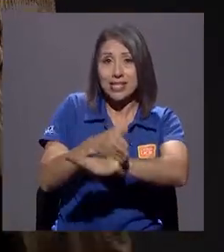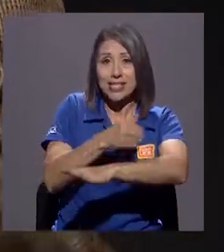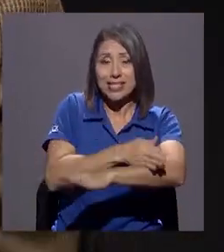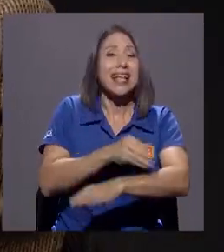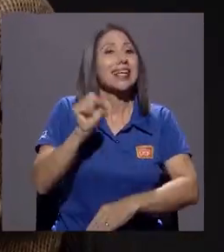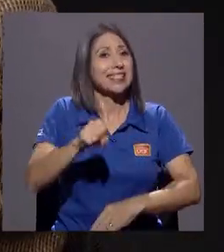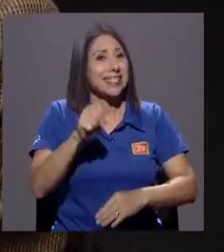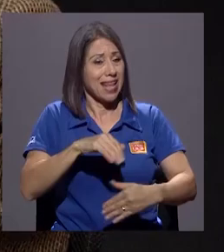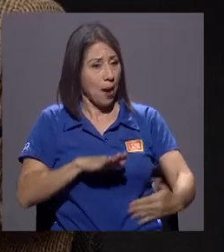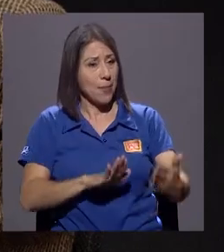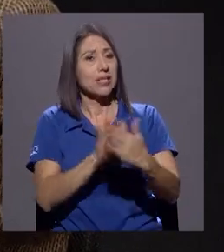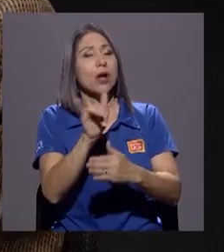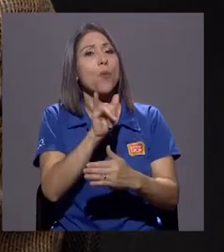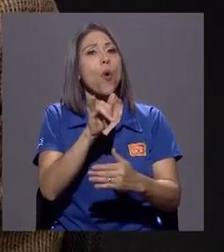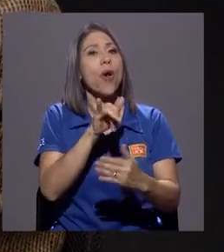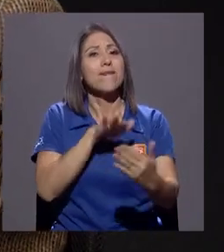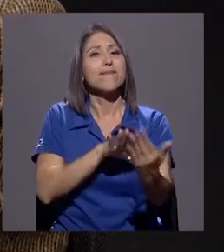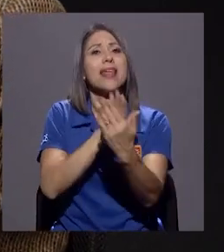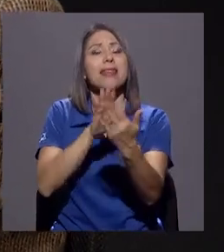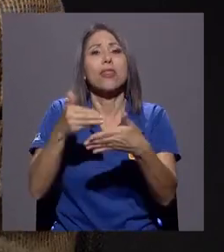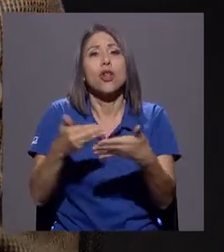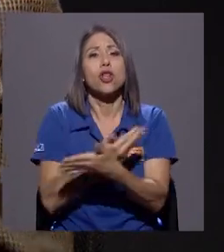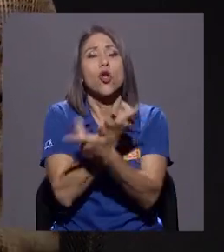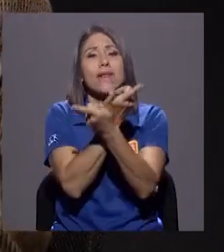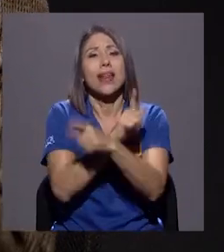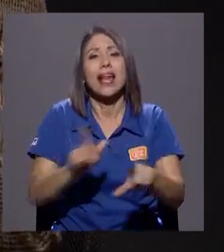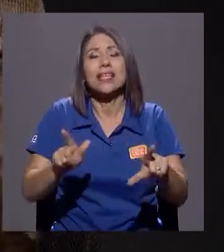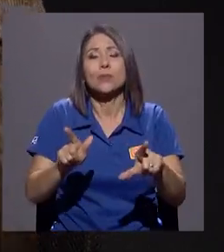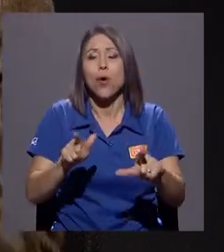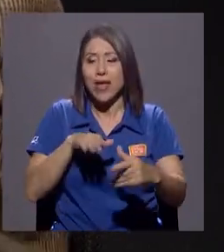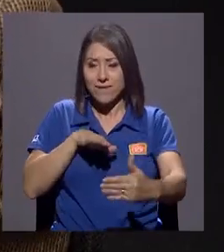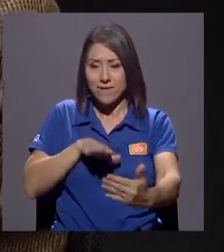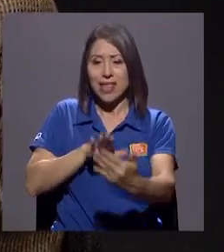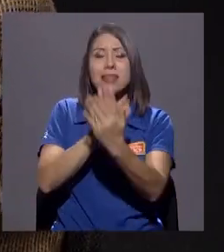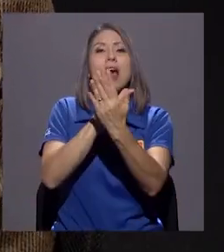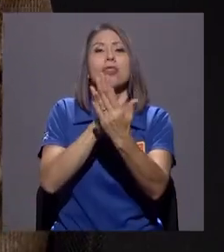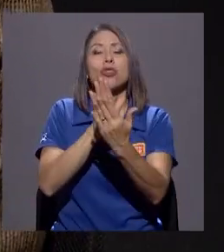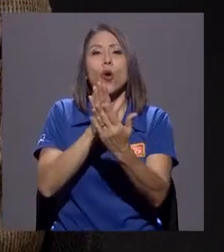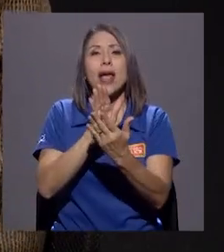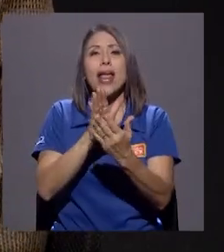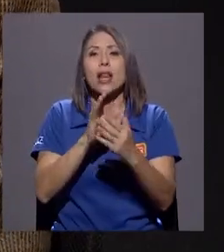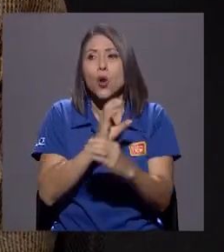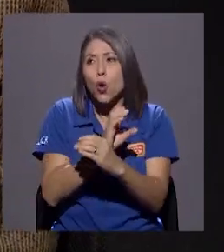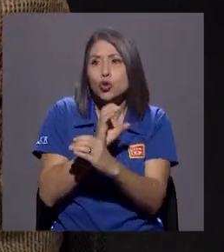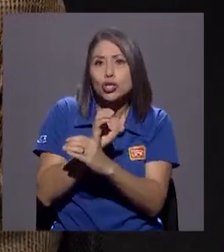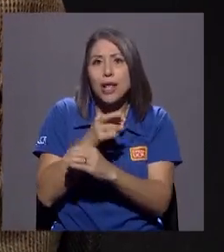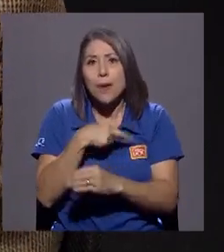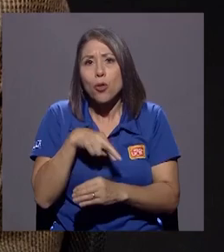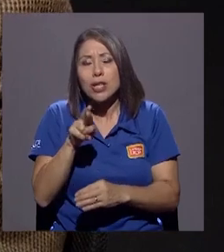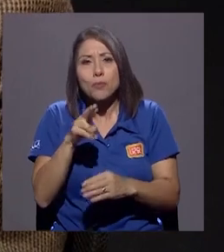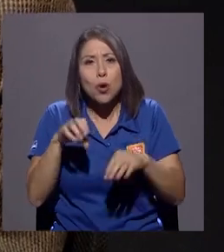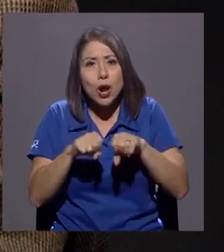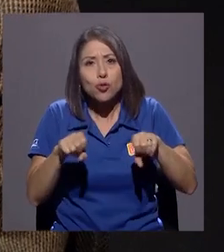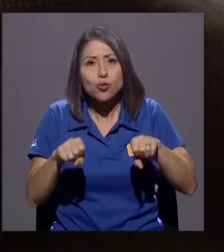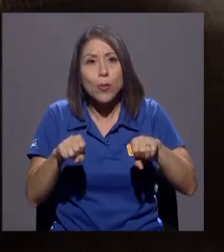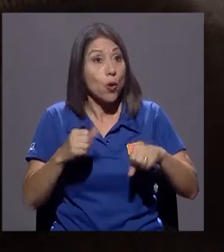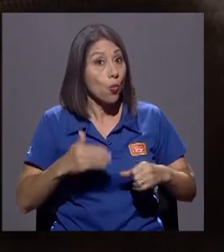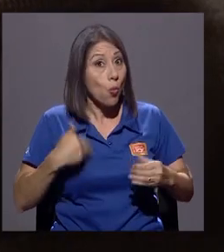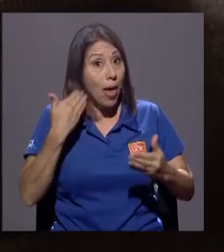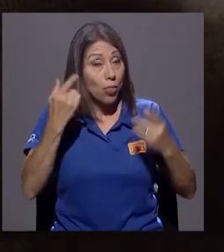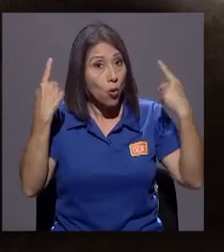enfrentando el neoliberalismo enfrentando el conservar el conservadurismo la corrupción bueno todo eso cuando llegan a las